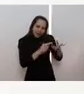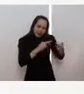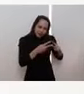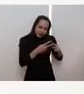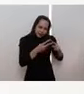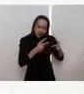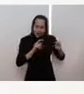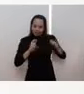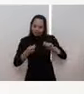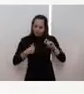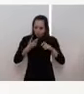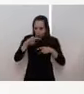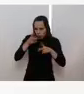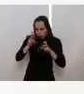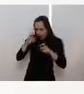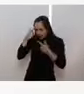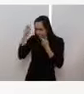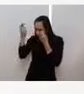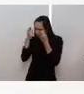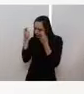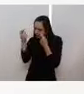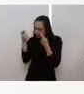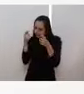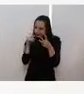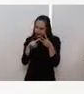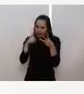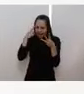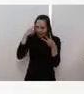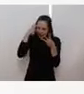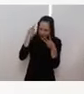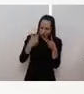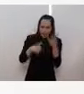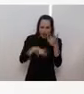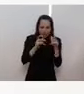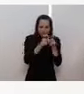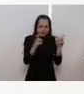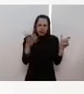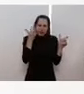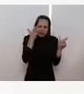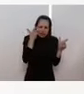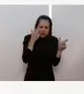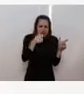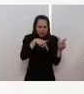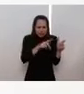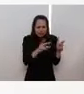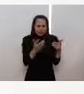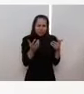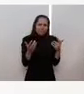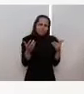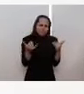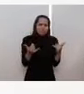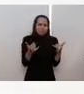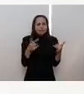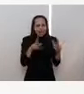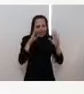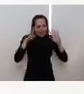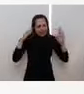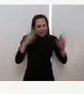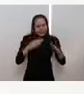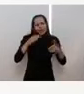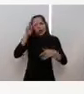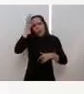estrategias retos en el aumento de enfermedades de alto nivel de complejidad como las que tiene que atender el hospital militar